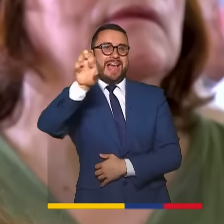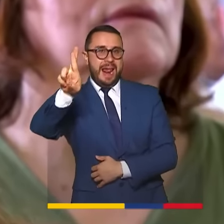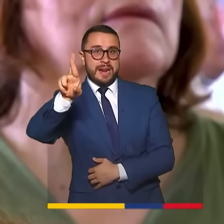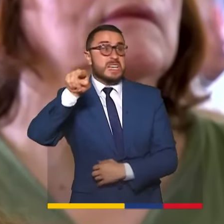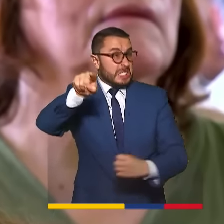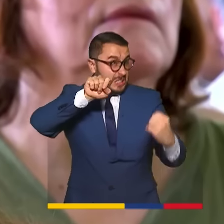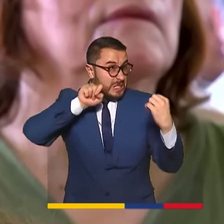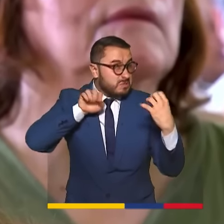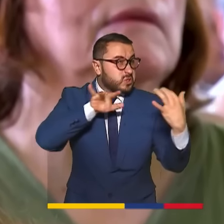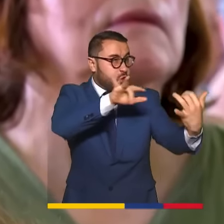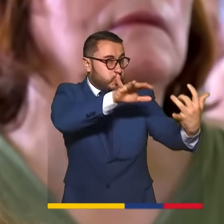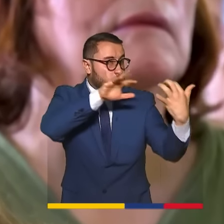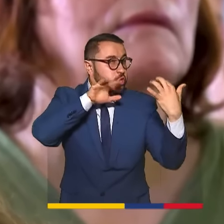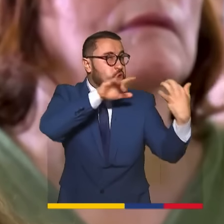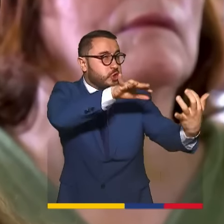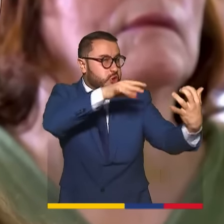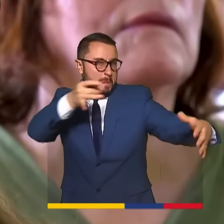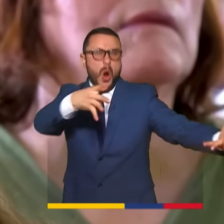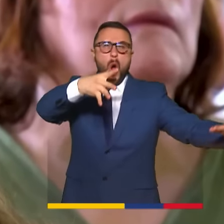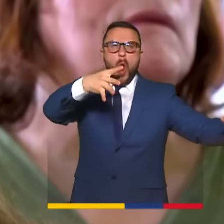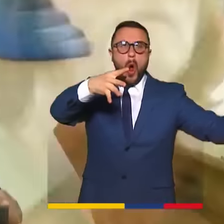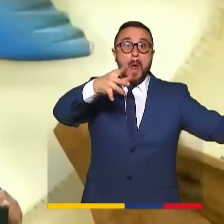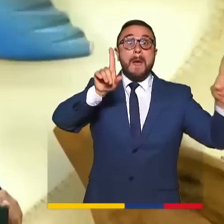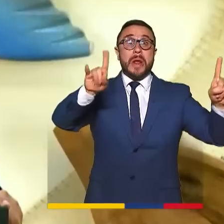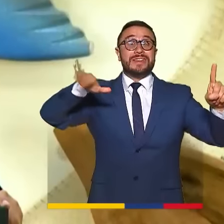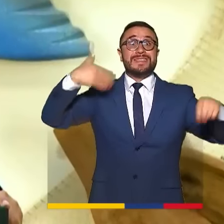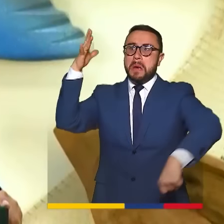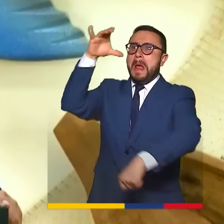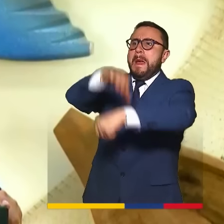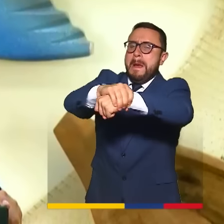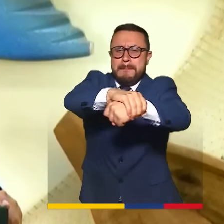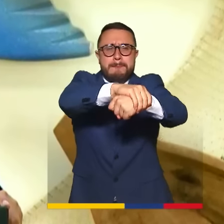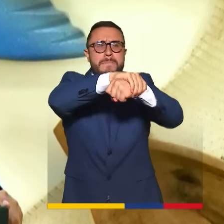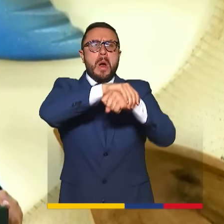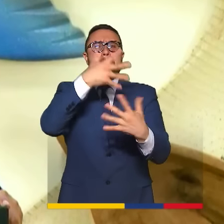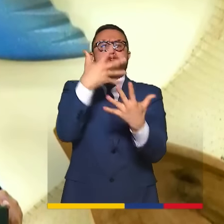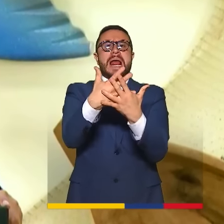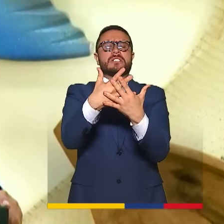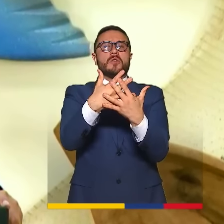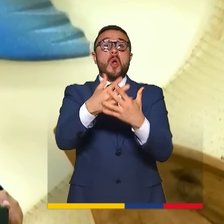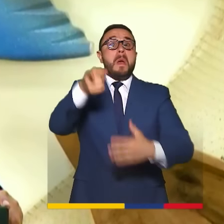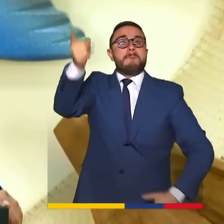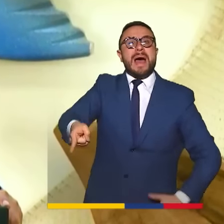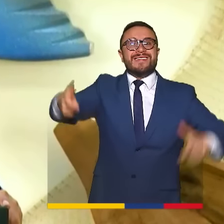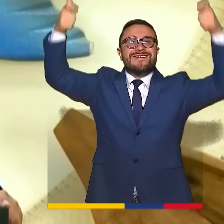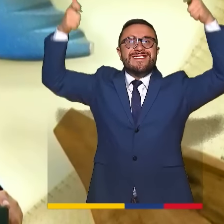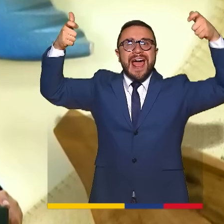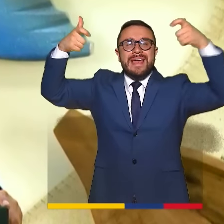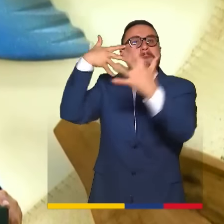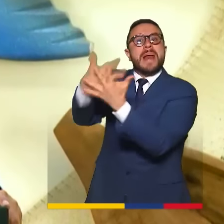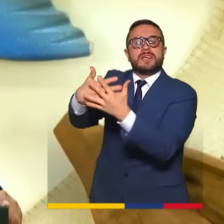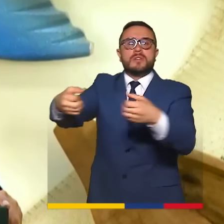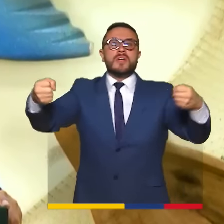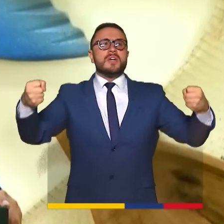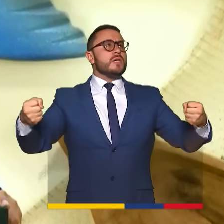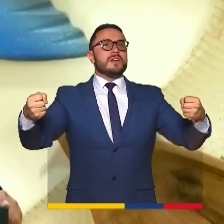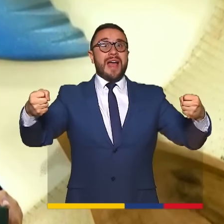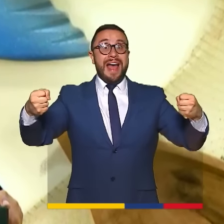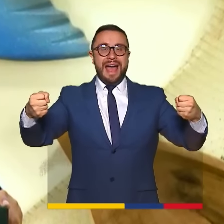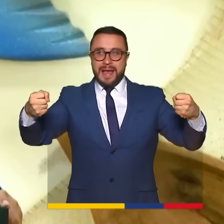a órdenes de reyes en ese entonces, pero donde todavía empezaba ya a